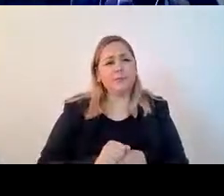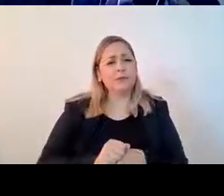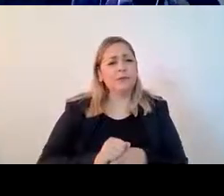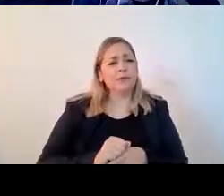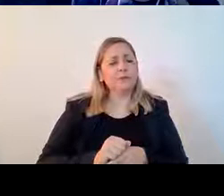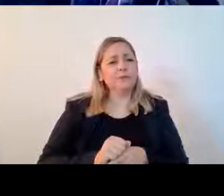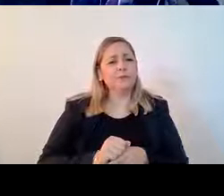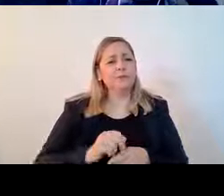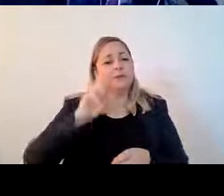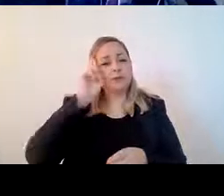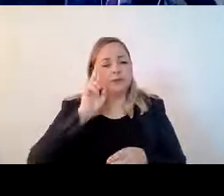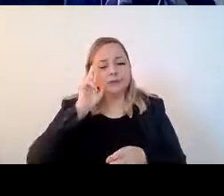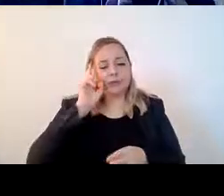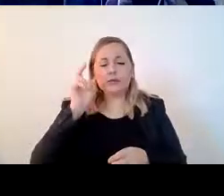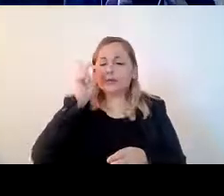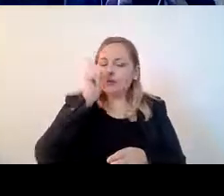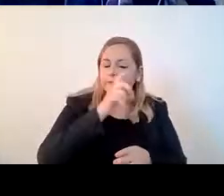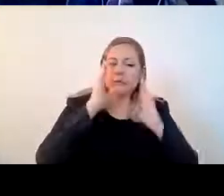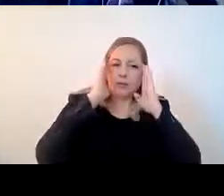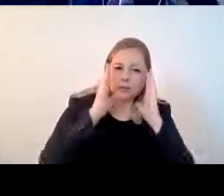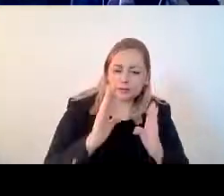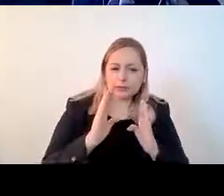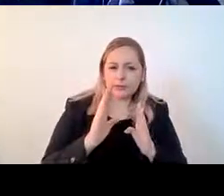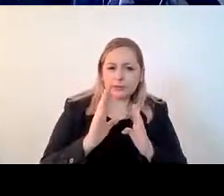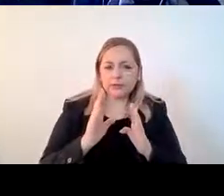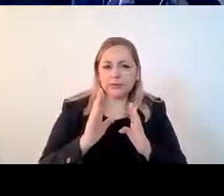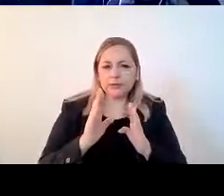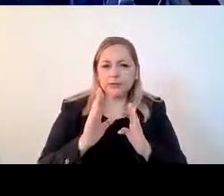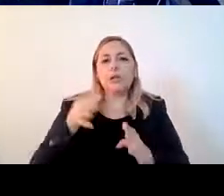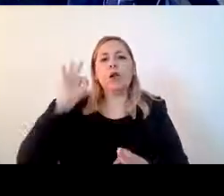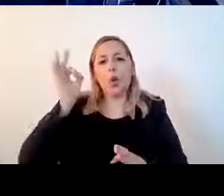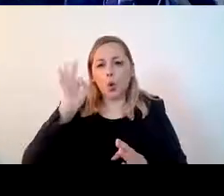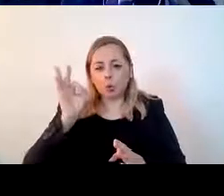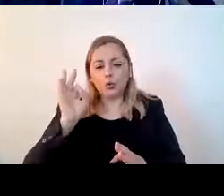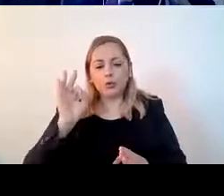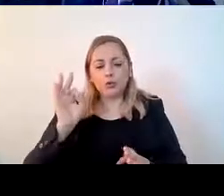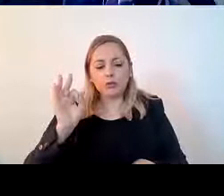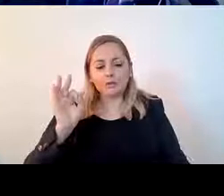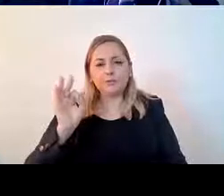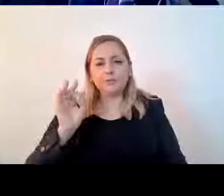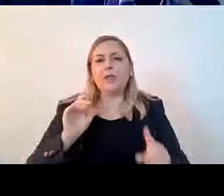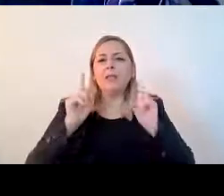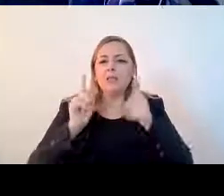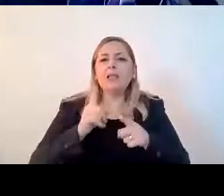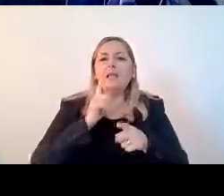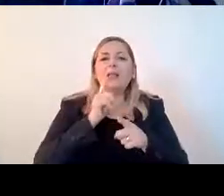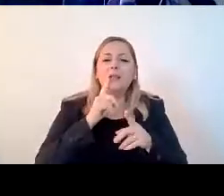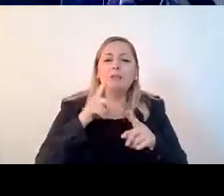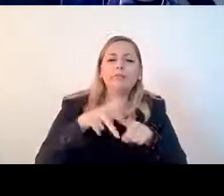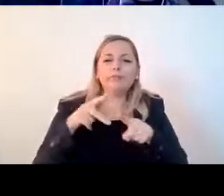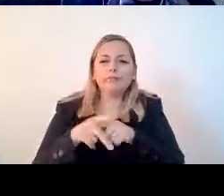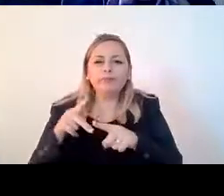para recordar ellos, para atender, para estar quieto en reuniones, tiene que tener interrupciones a